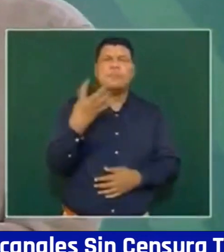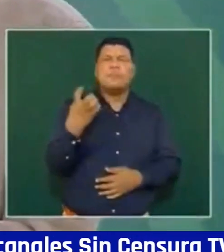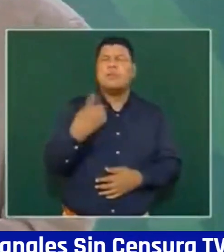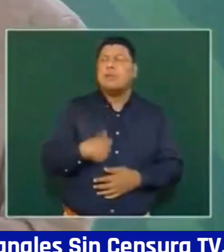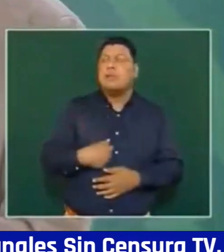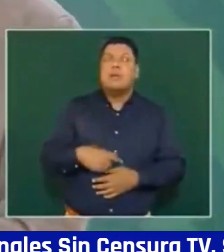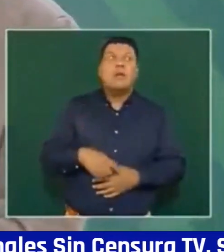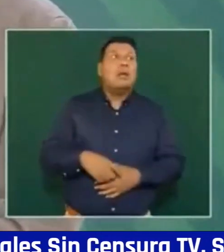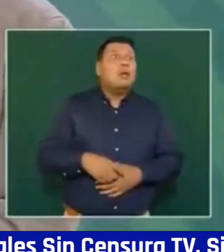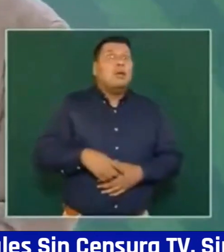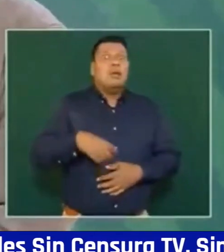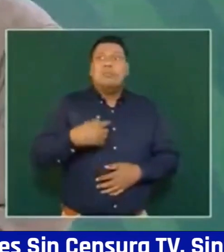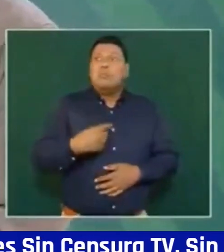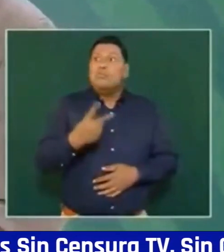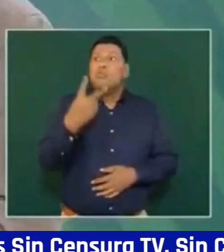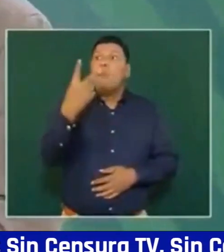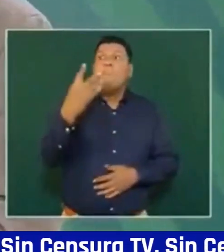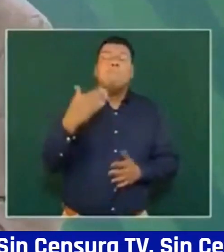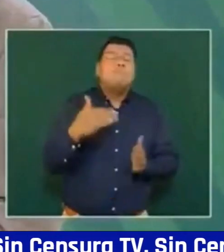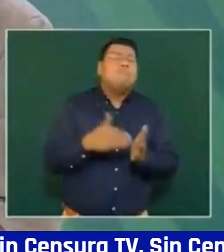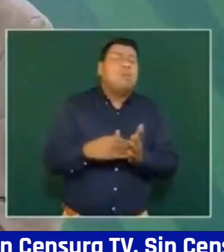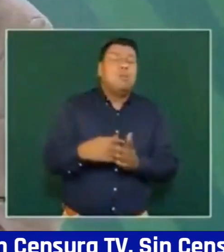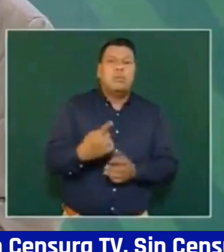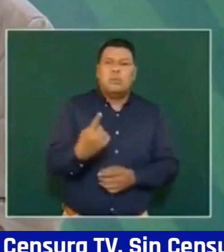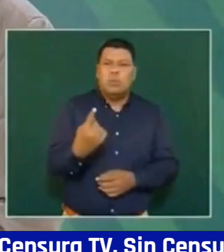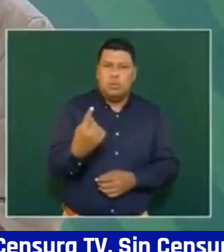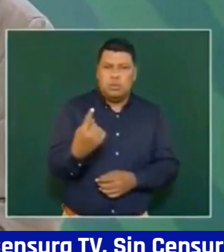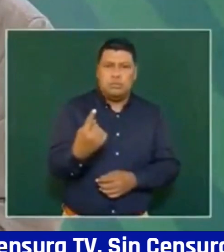la compraban en 2,000.